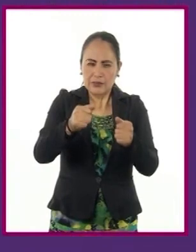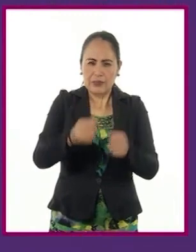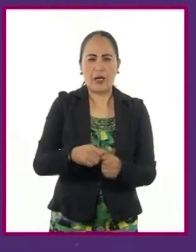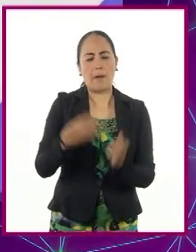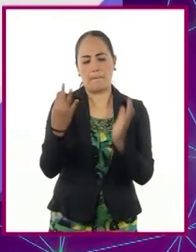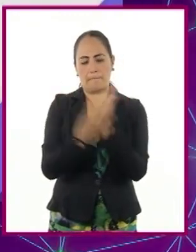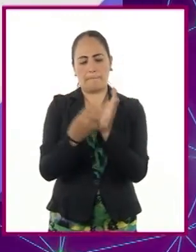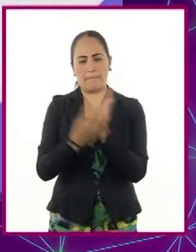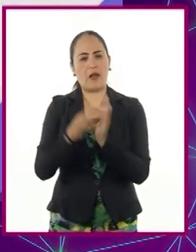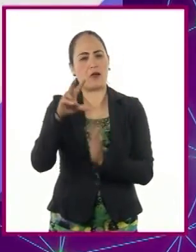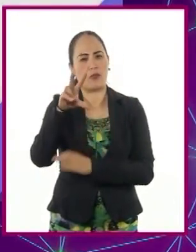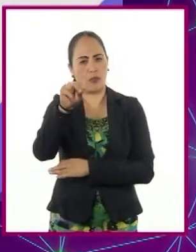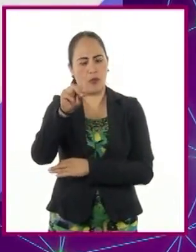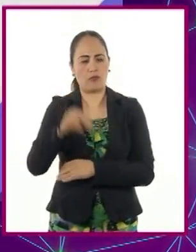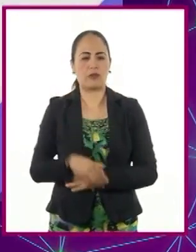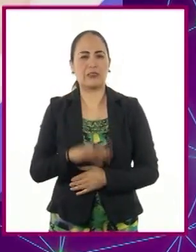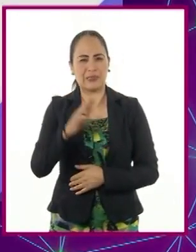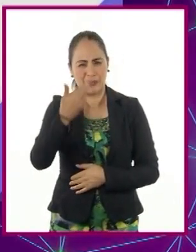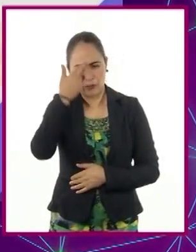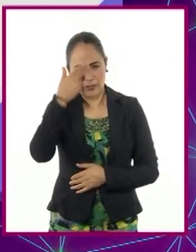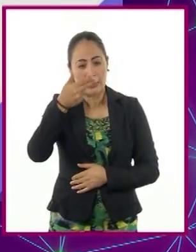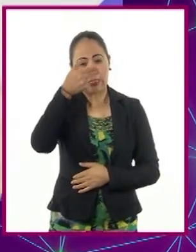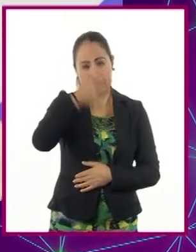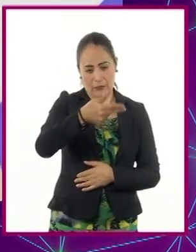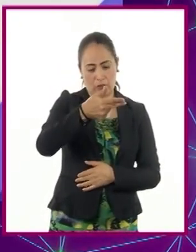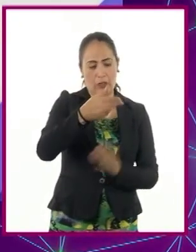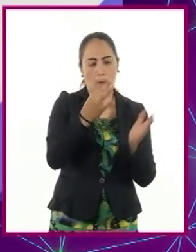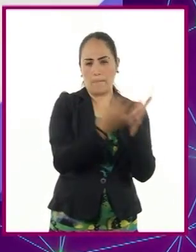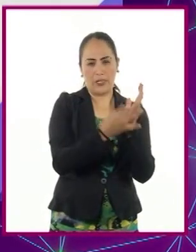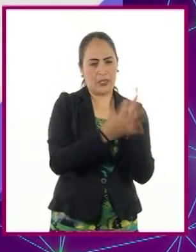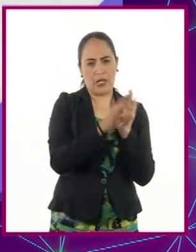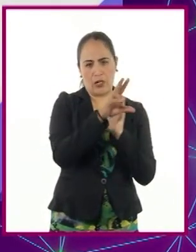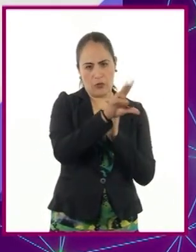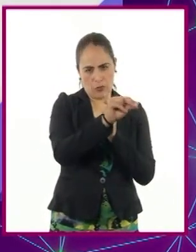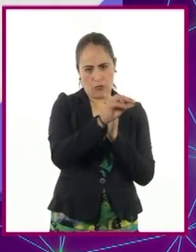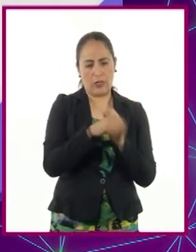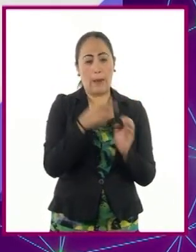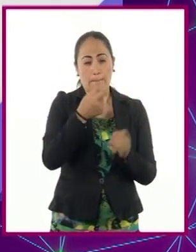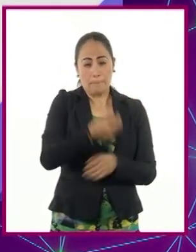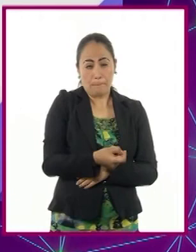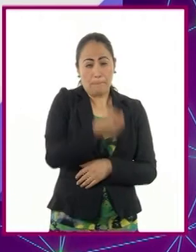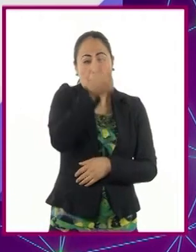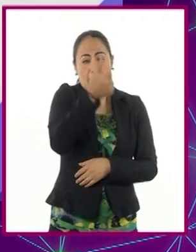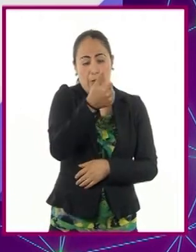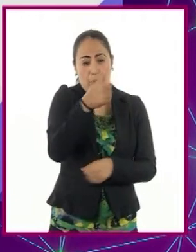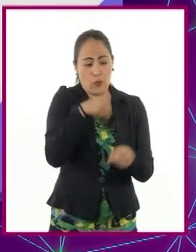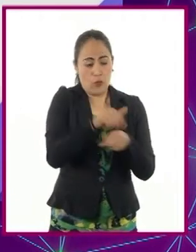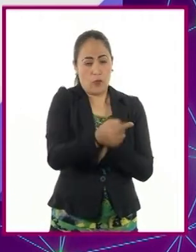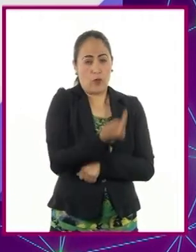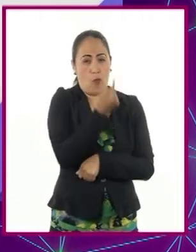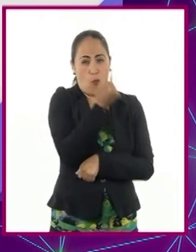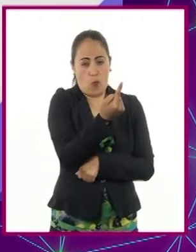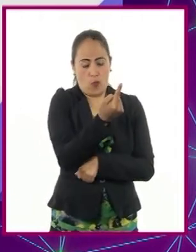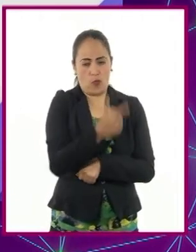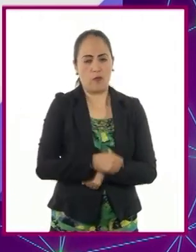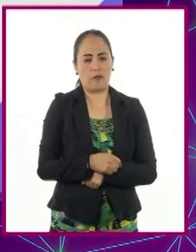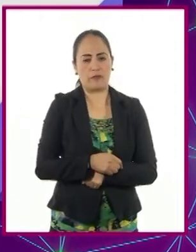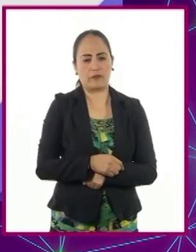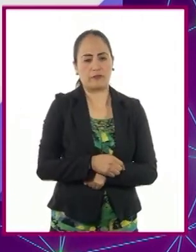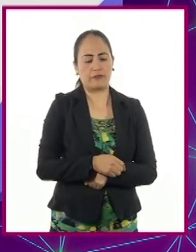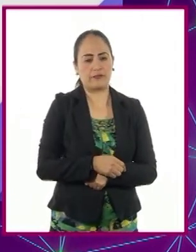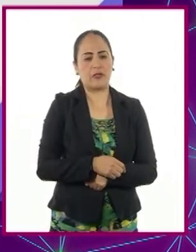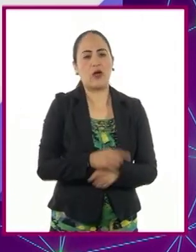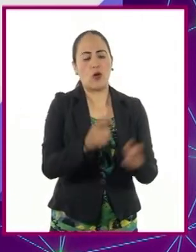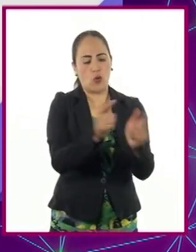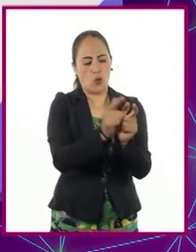metales. Recordemos que el hidrógeno es un no metal. Es el primer elemento de la tabla periódica y pertenece al